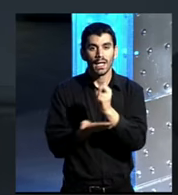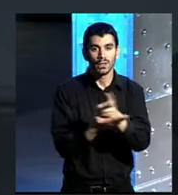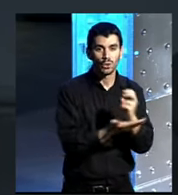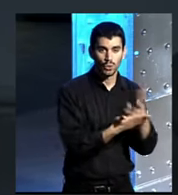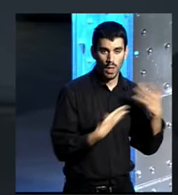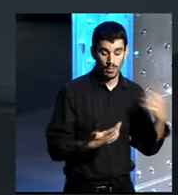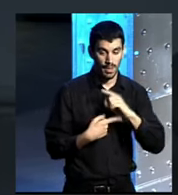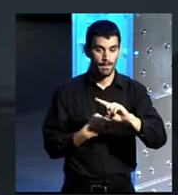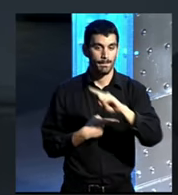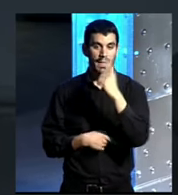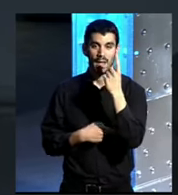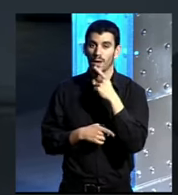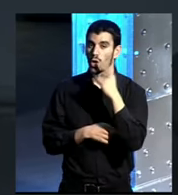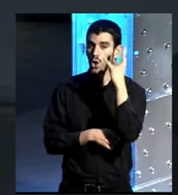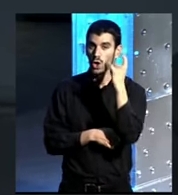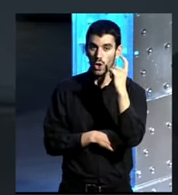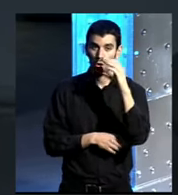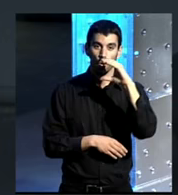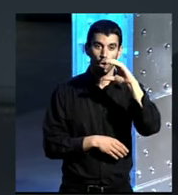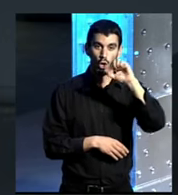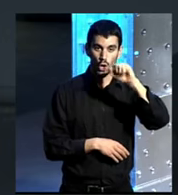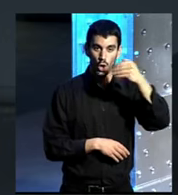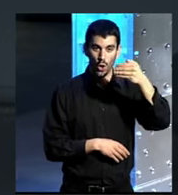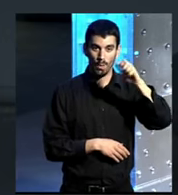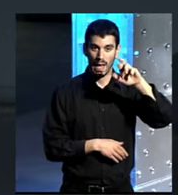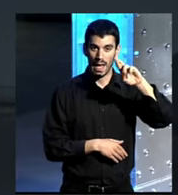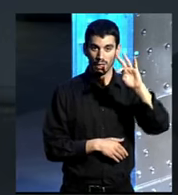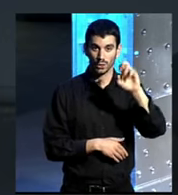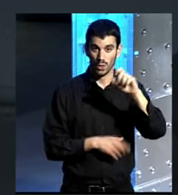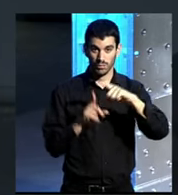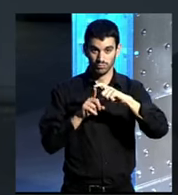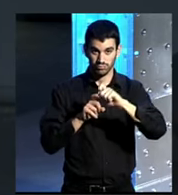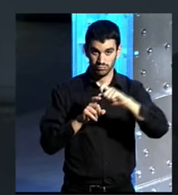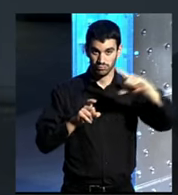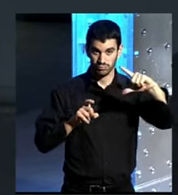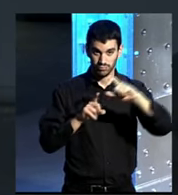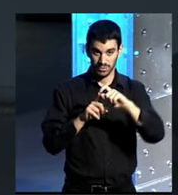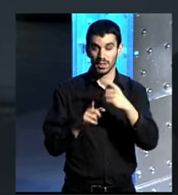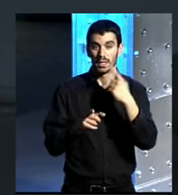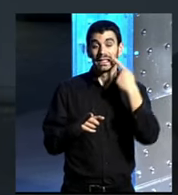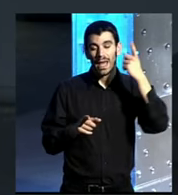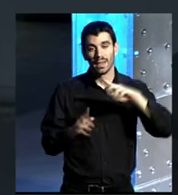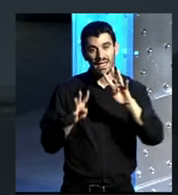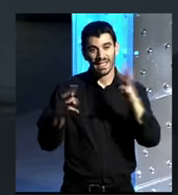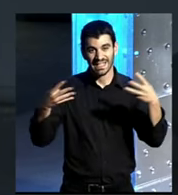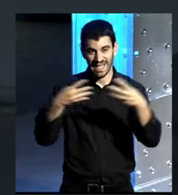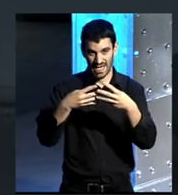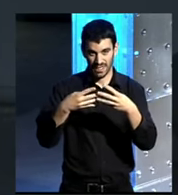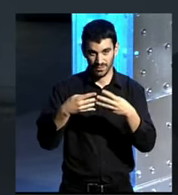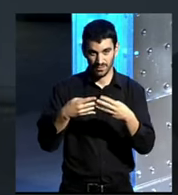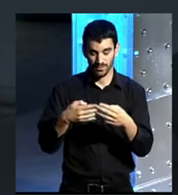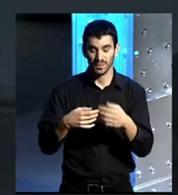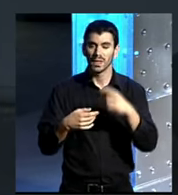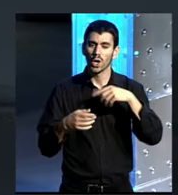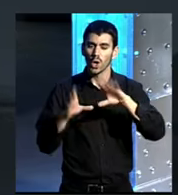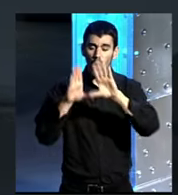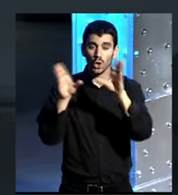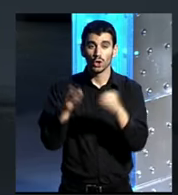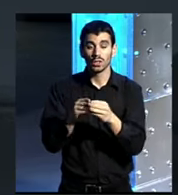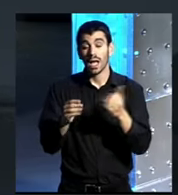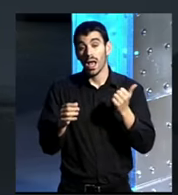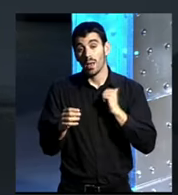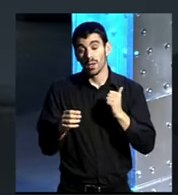la cobertura, que ya hemos comentado antes, y sobre todo de la banda ancha. En las conclusiones nos intentamos enfocar en América Latina,